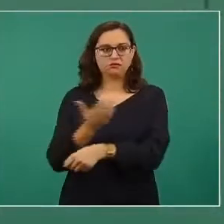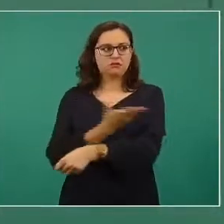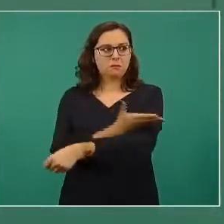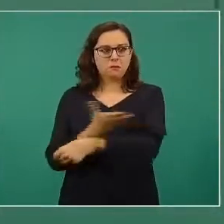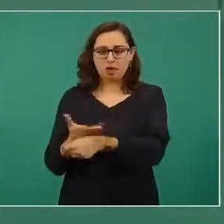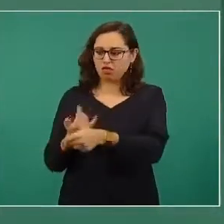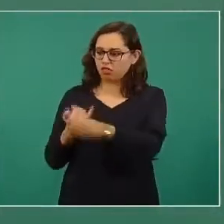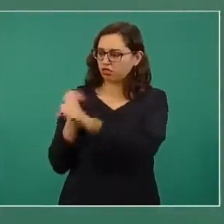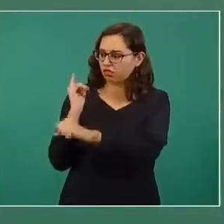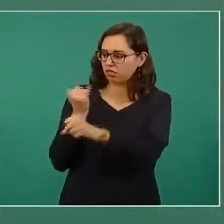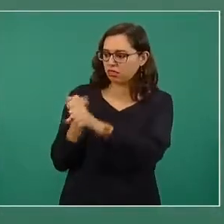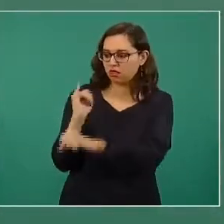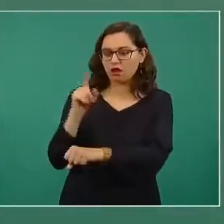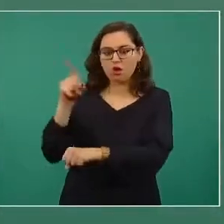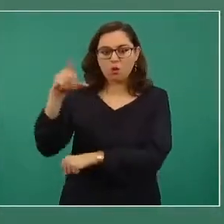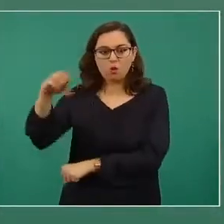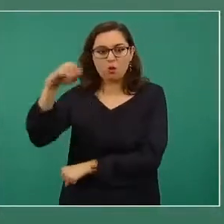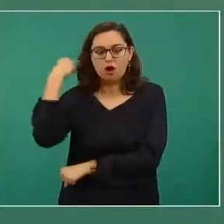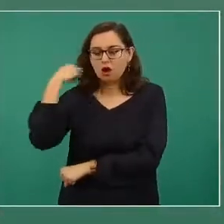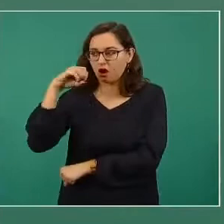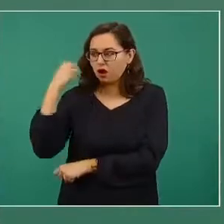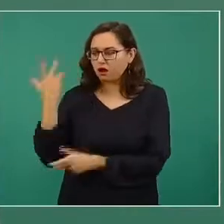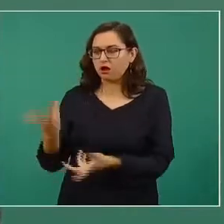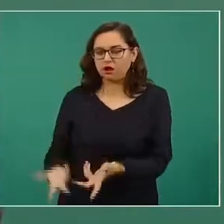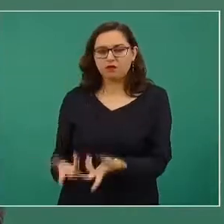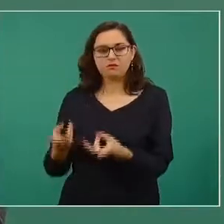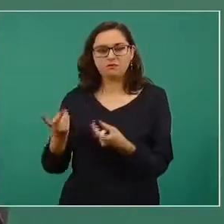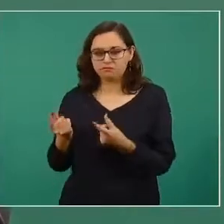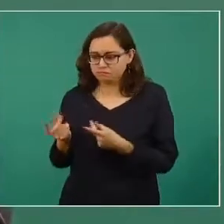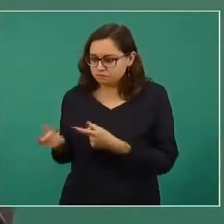madereros de Oaxaca,